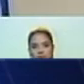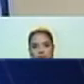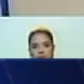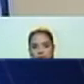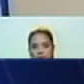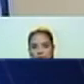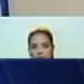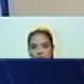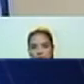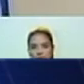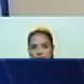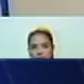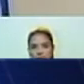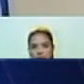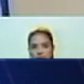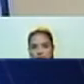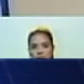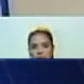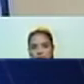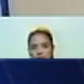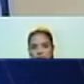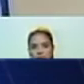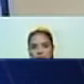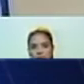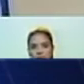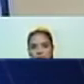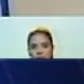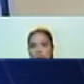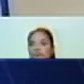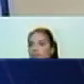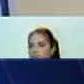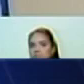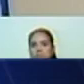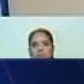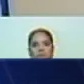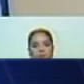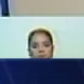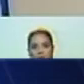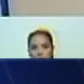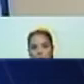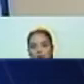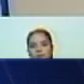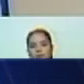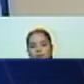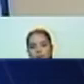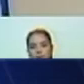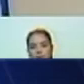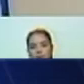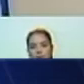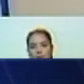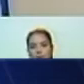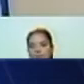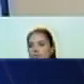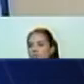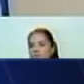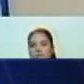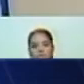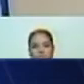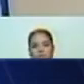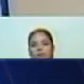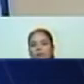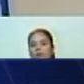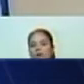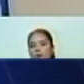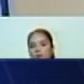Igualmente, vamos a diligenciar la apertura en los fondos de inversiones con